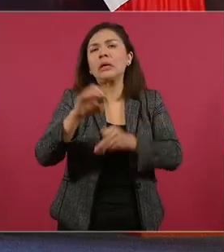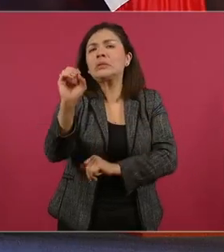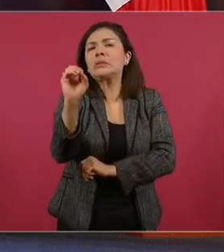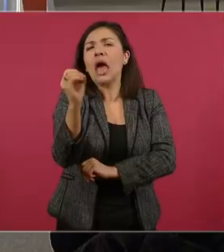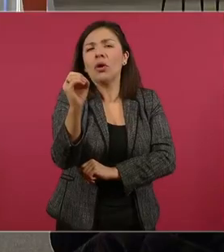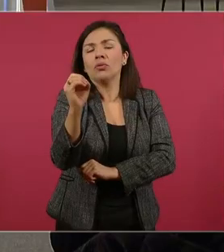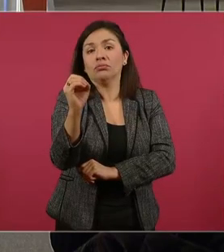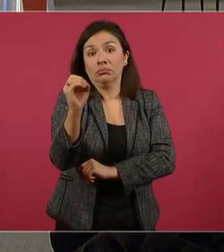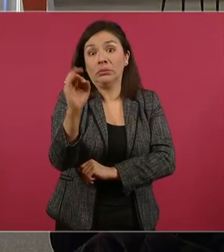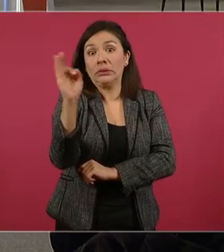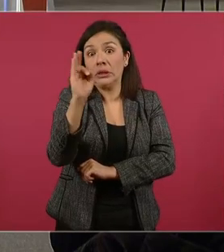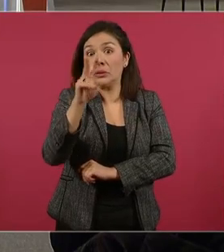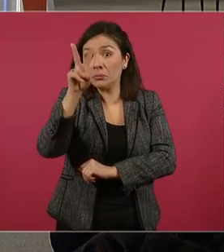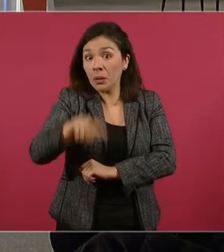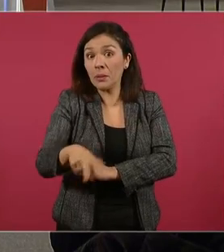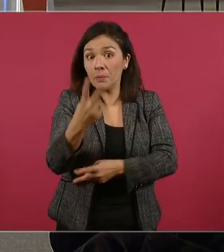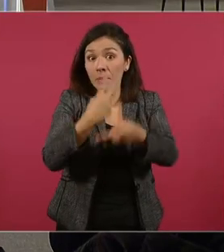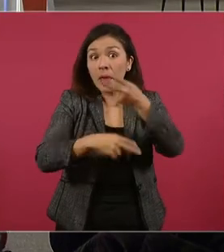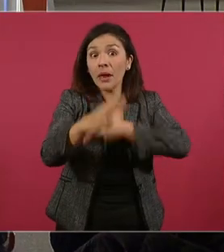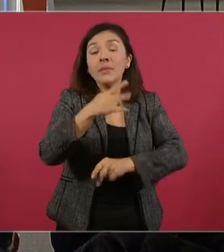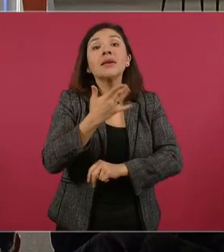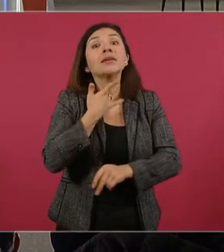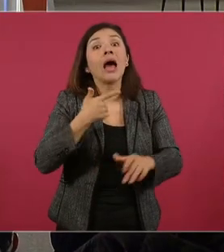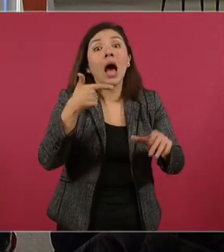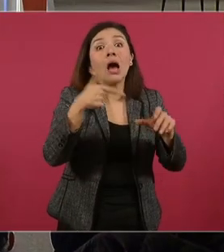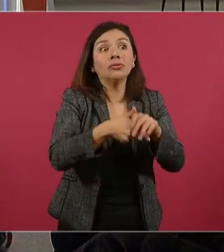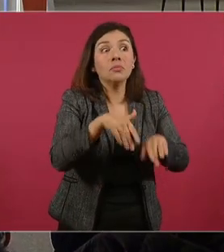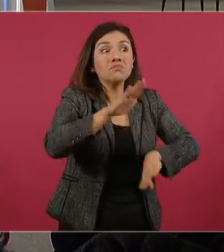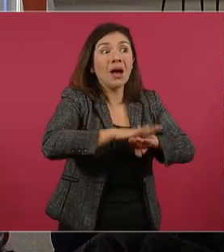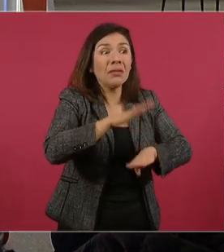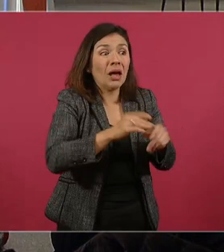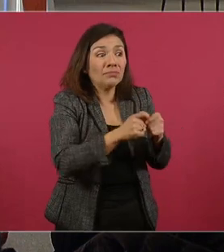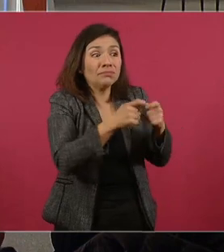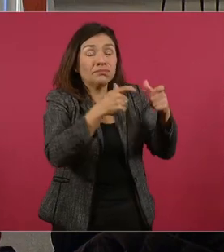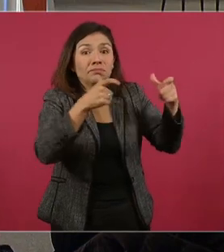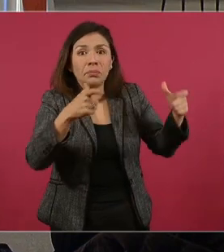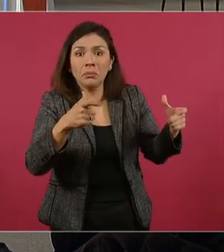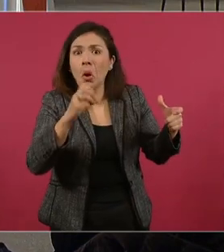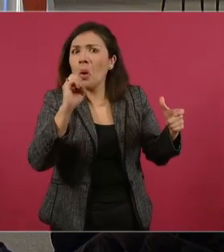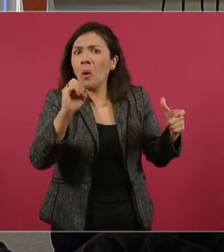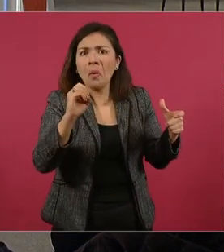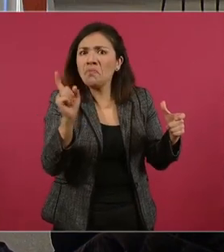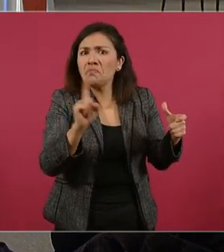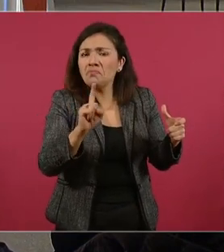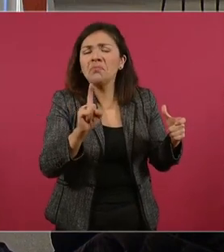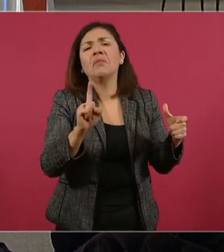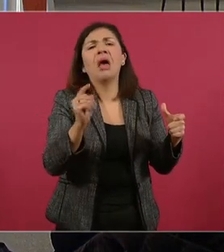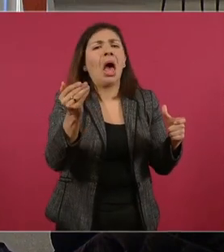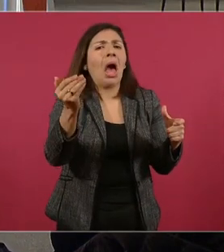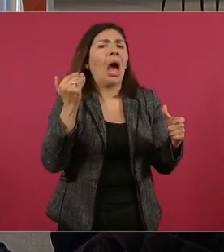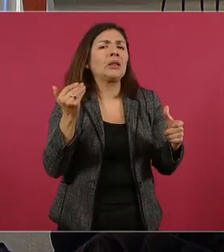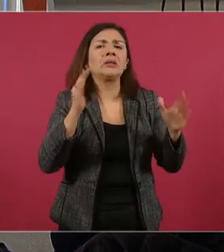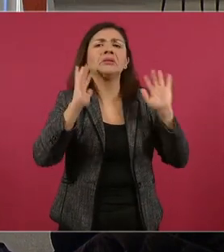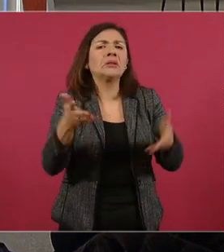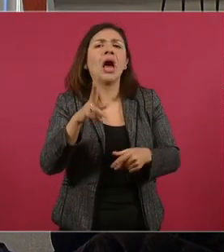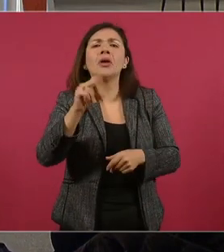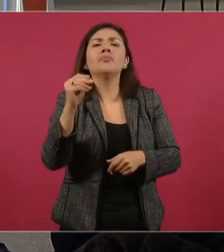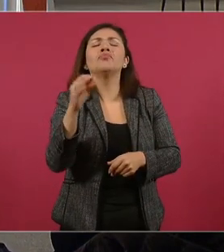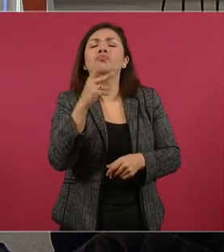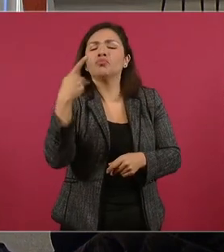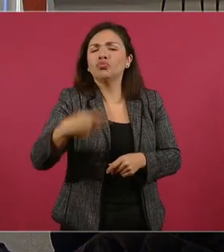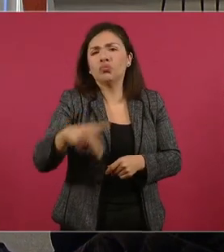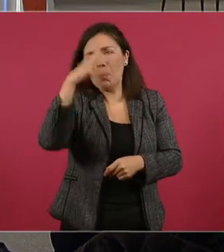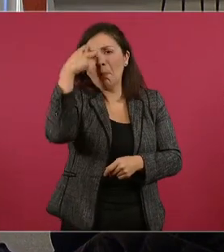de la demanda de las gasolinas. Si no, desde antes estaríamos ya en el 100% de la